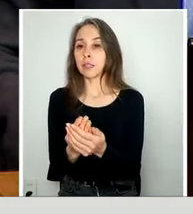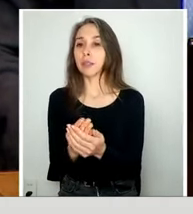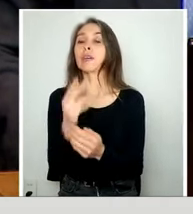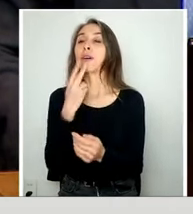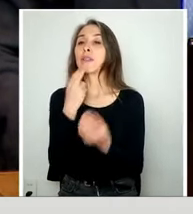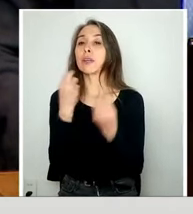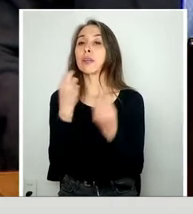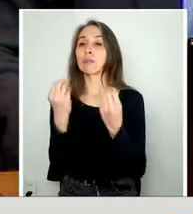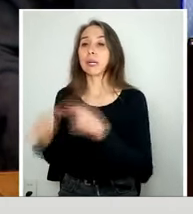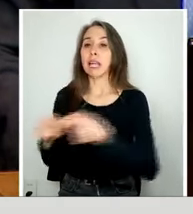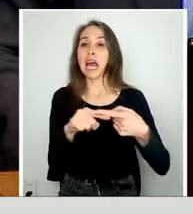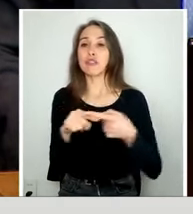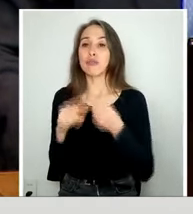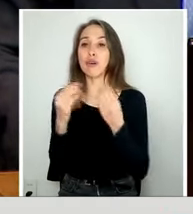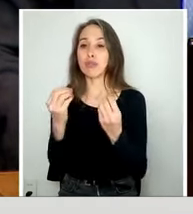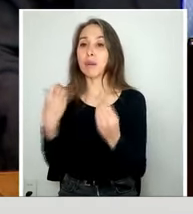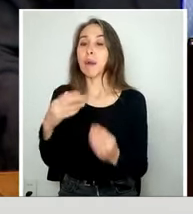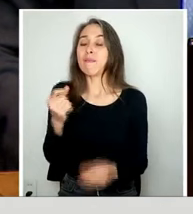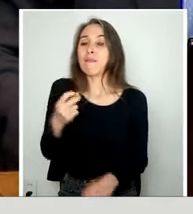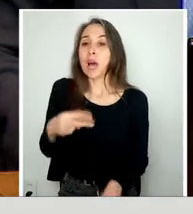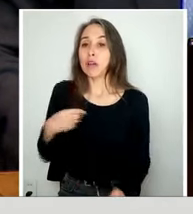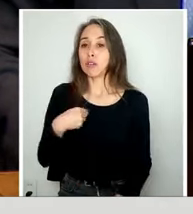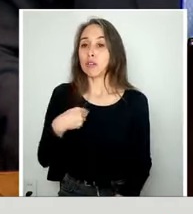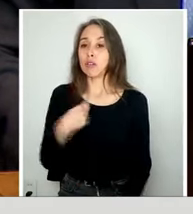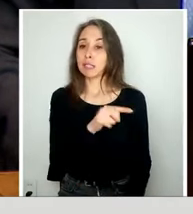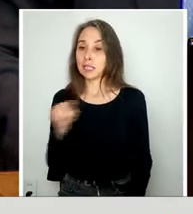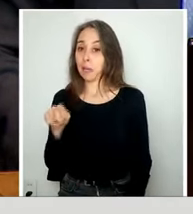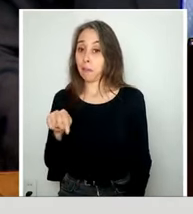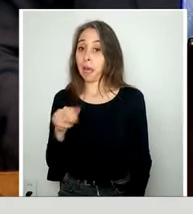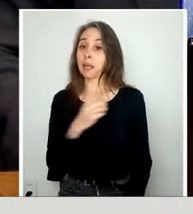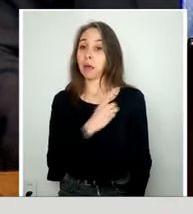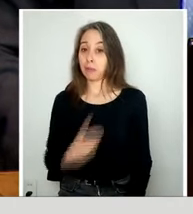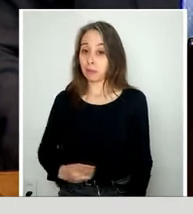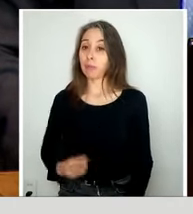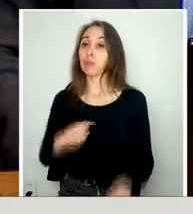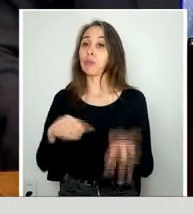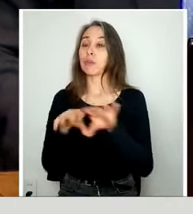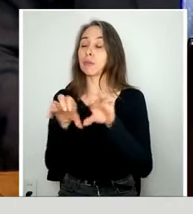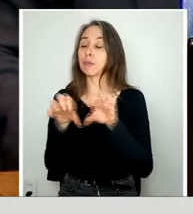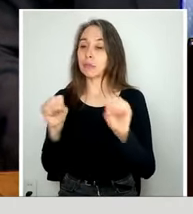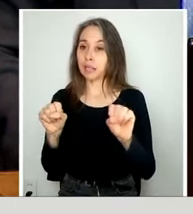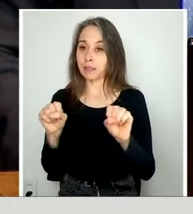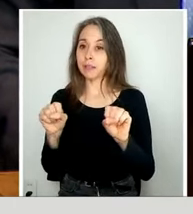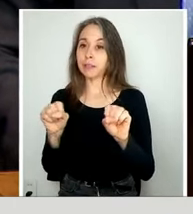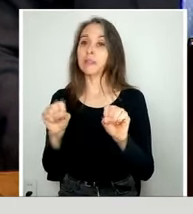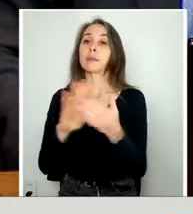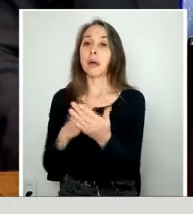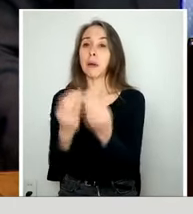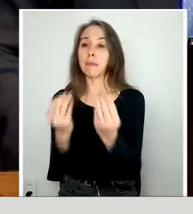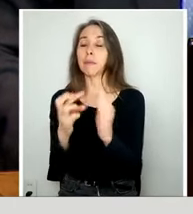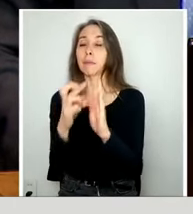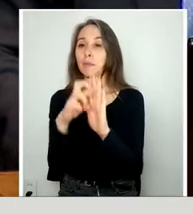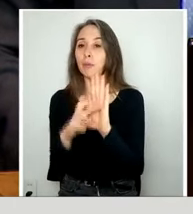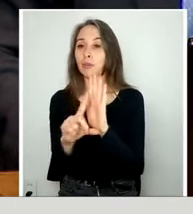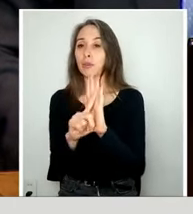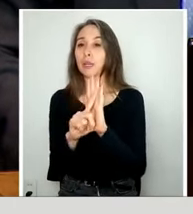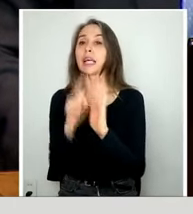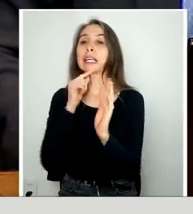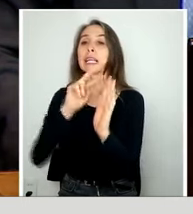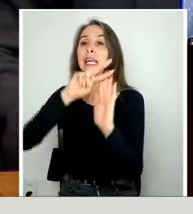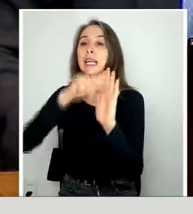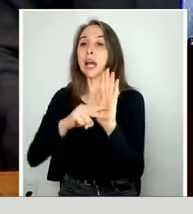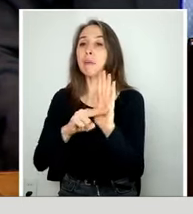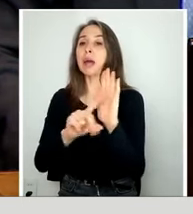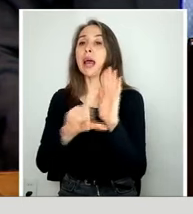esta semana como diputados me comprometo con el bienestar votaré a favor del proyecto que busca modificar las leyes de